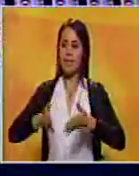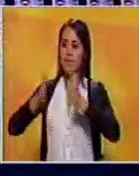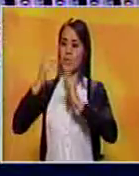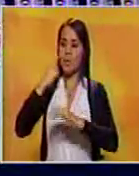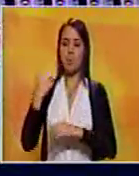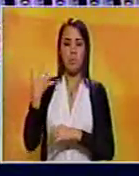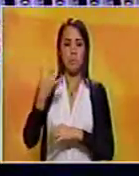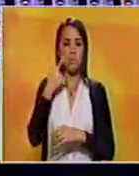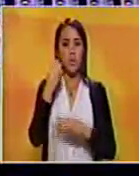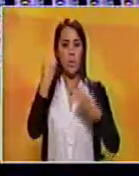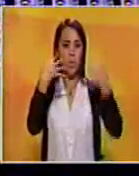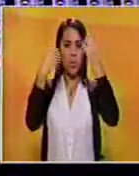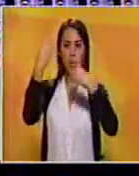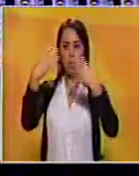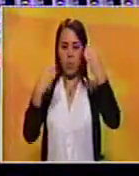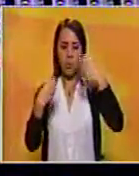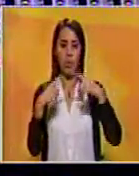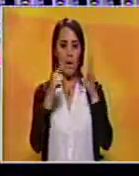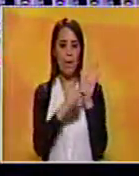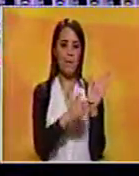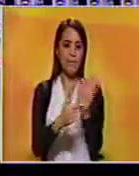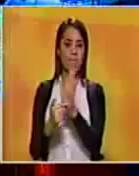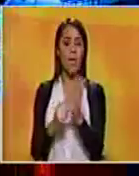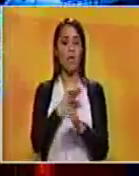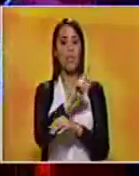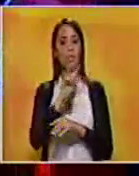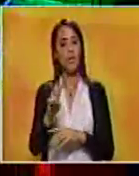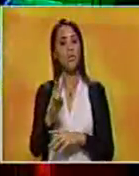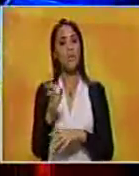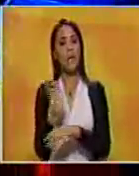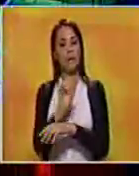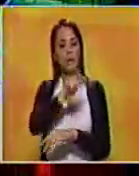serán iluminadas con obras de arte de 12 ecuatorianos y 6 extranjeros.